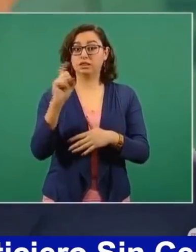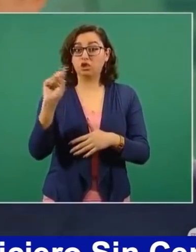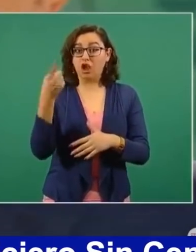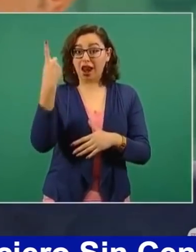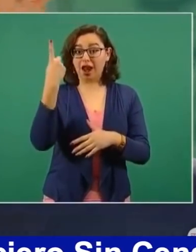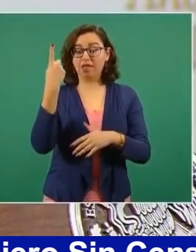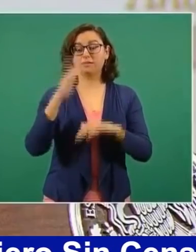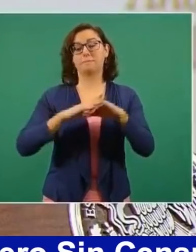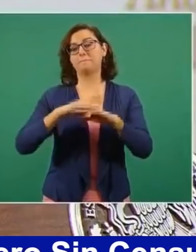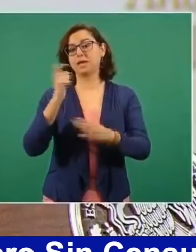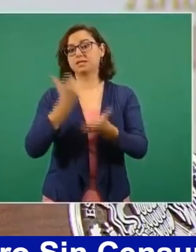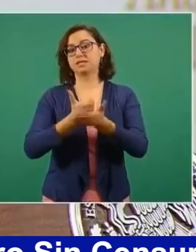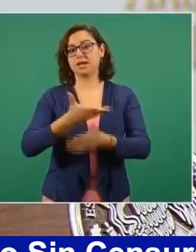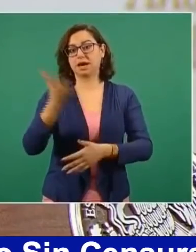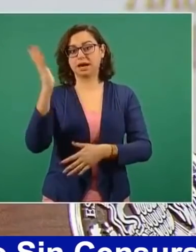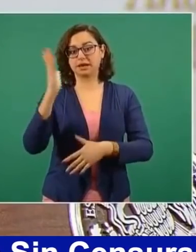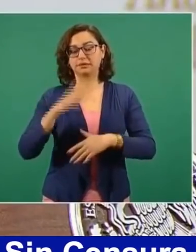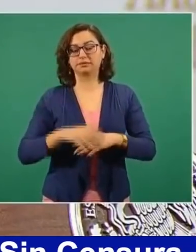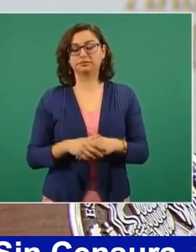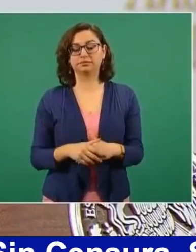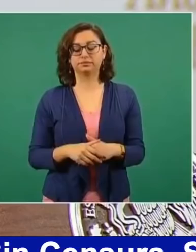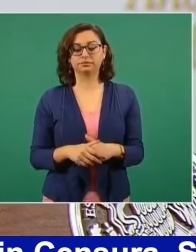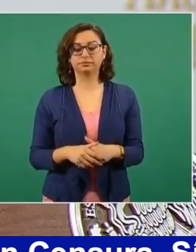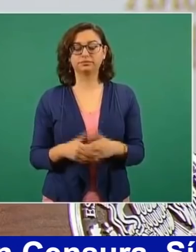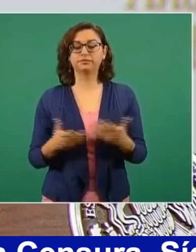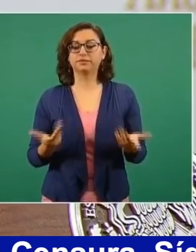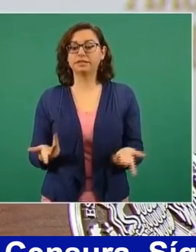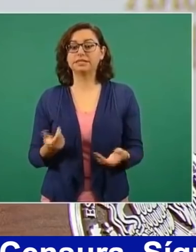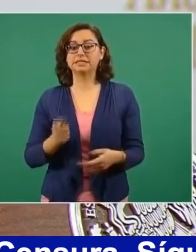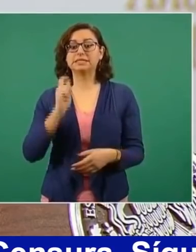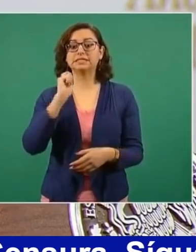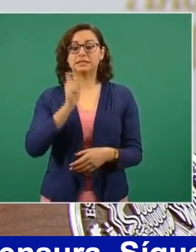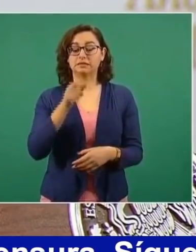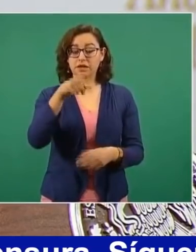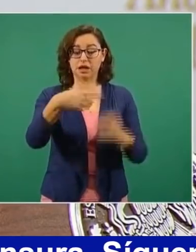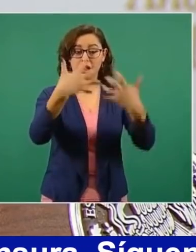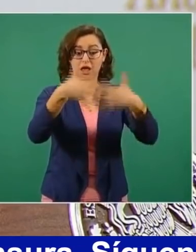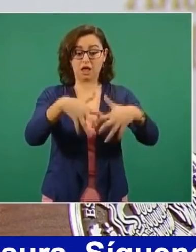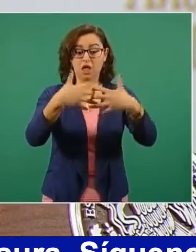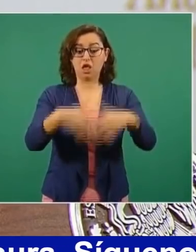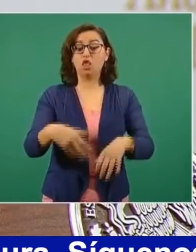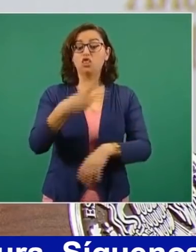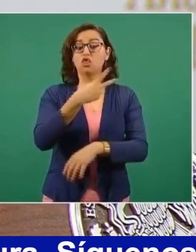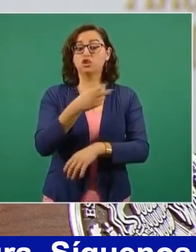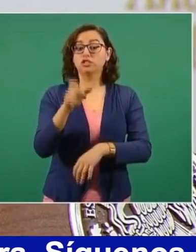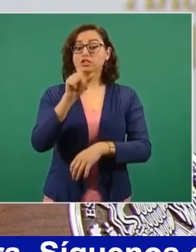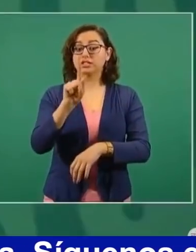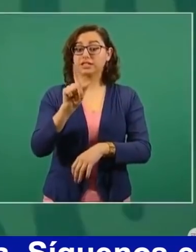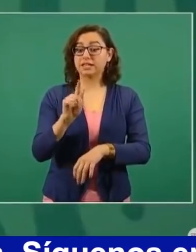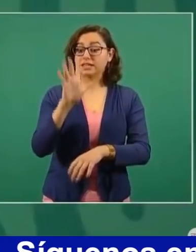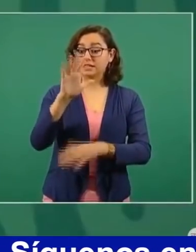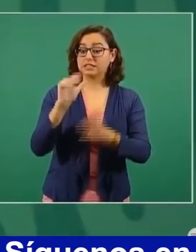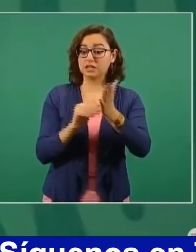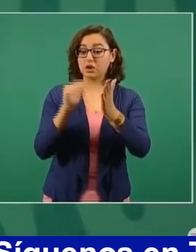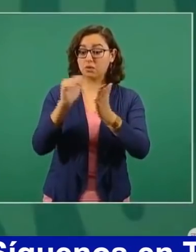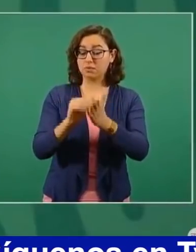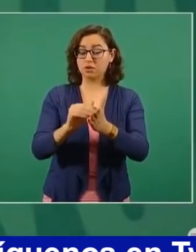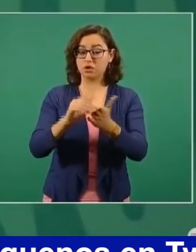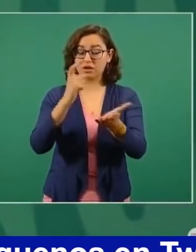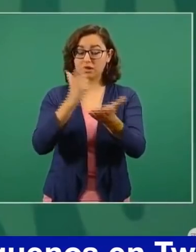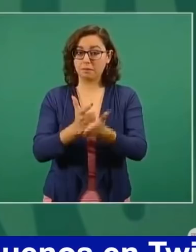O sea, que lo que pagaron en 275 valía